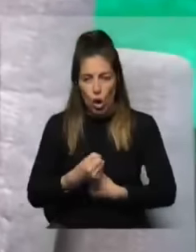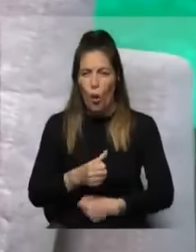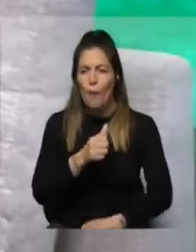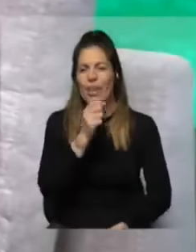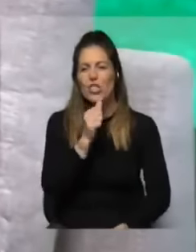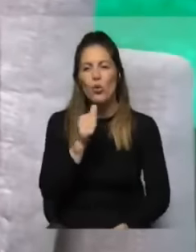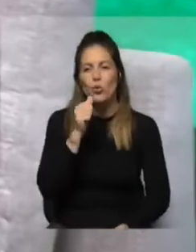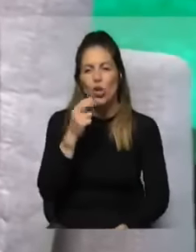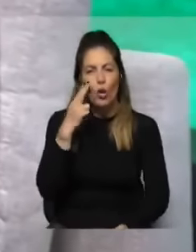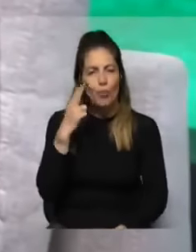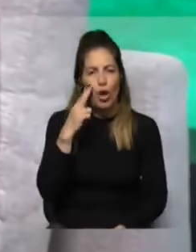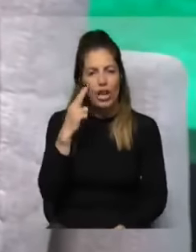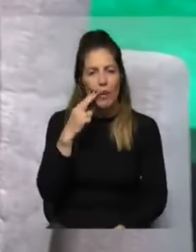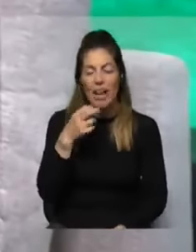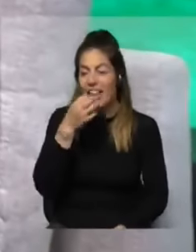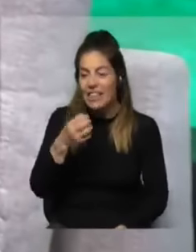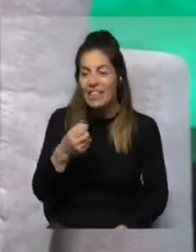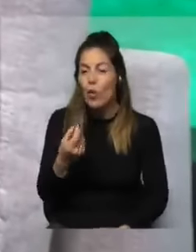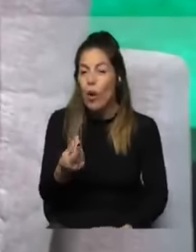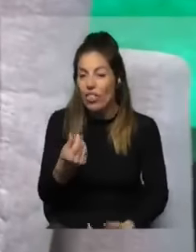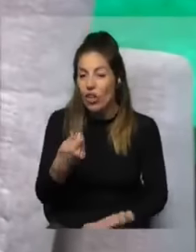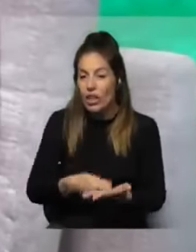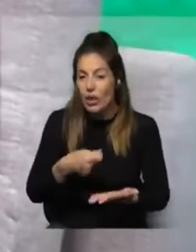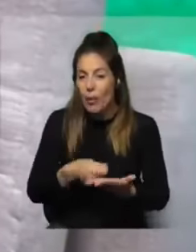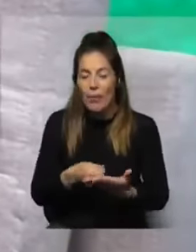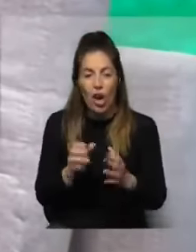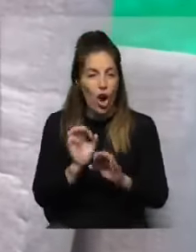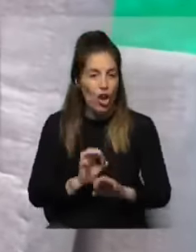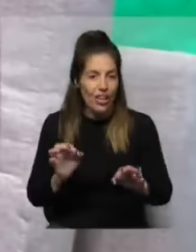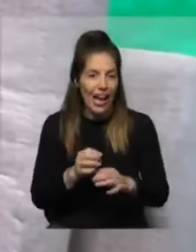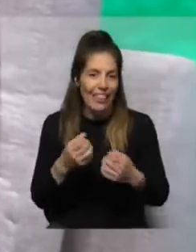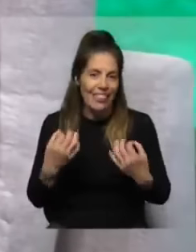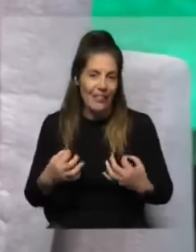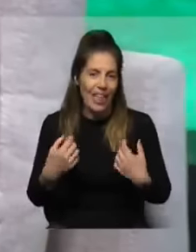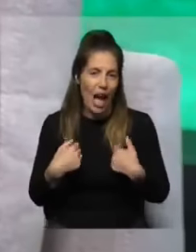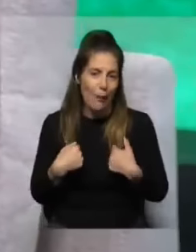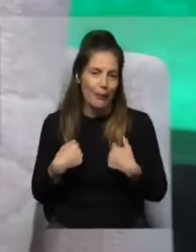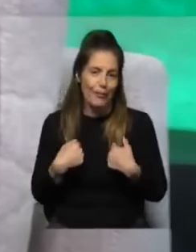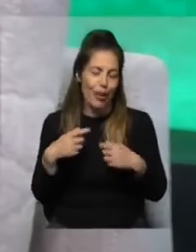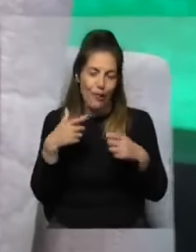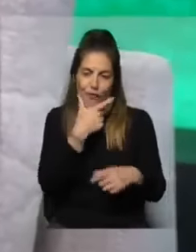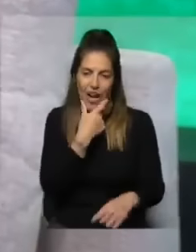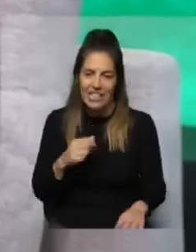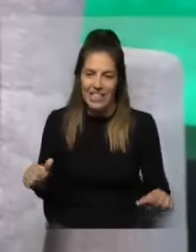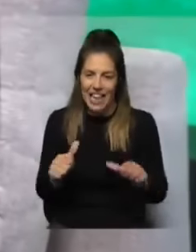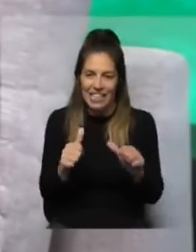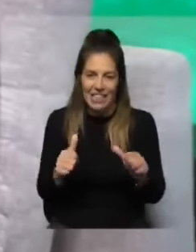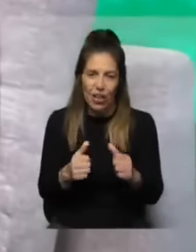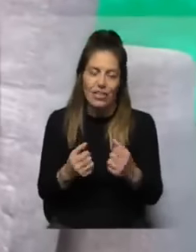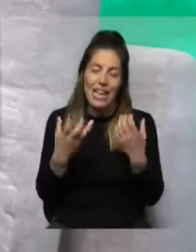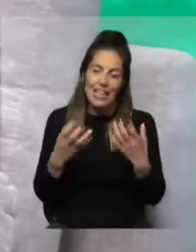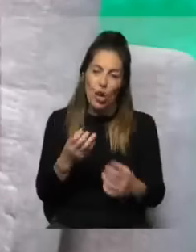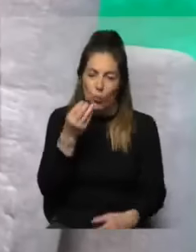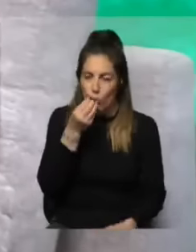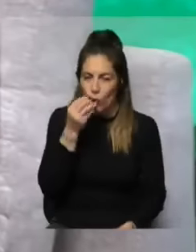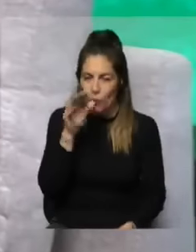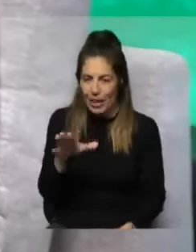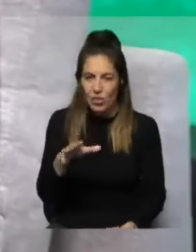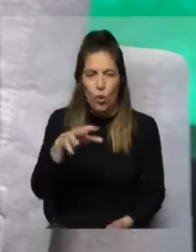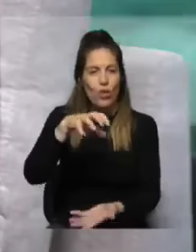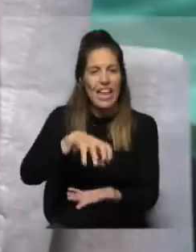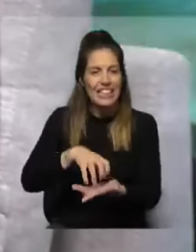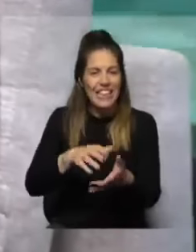los problemas y le dije, ¿cuánto te debo? Me dijo, no, nada. Me dice, si realmente a mí no me costó nada hacer esto, así que le quiero mandar un beso muy grande. Es una tienda